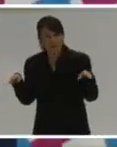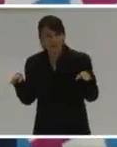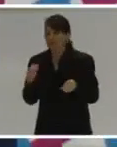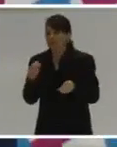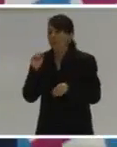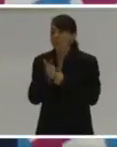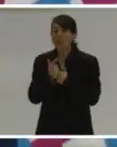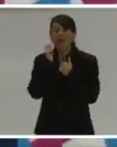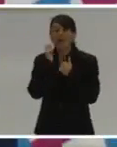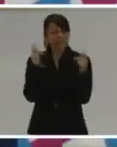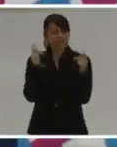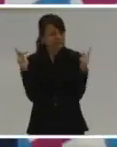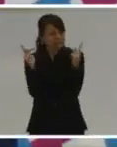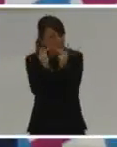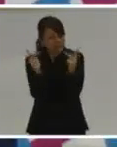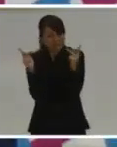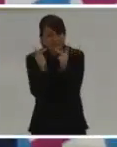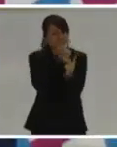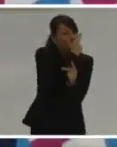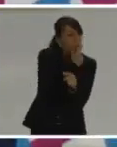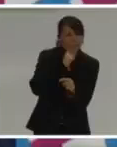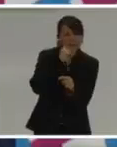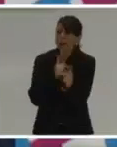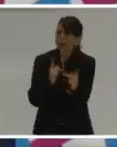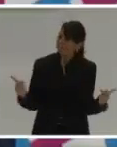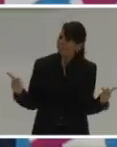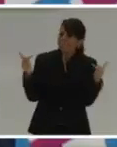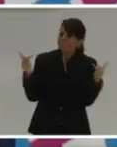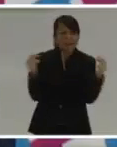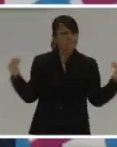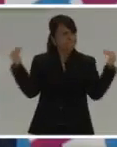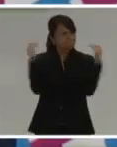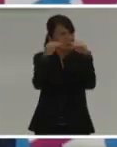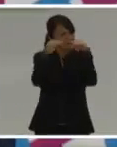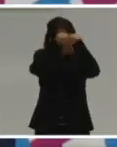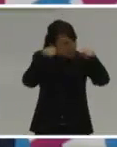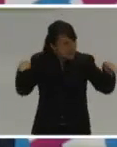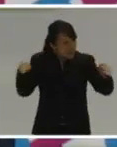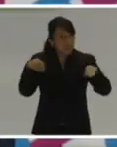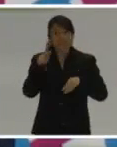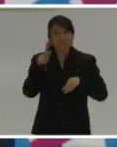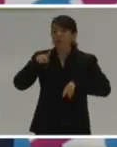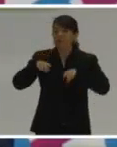debe considerar una forma específica por cada sistema normativo indígena.